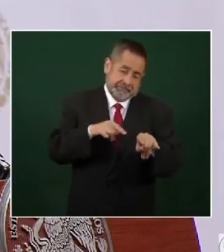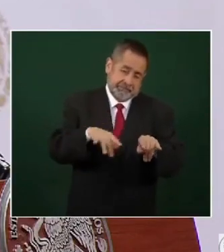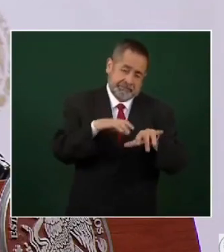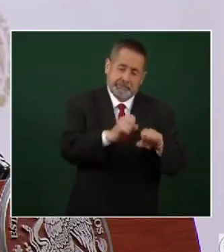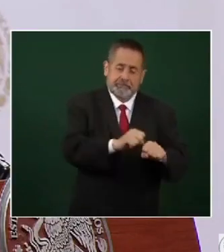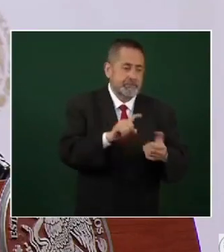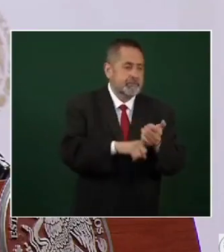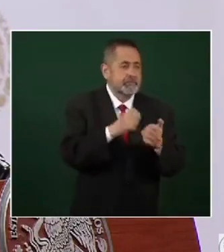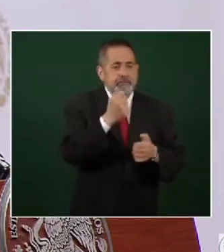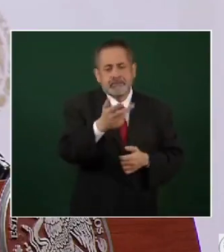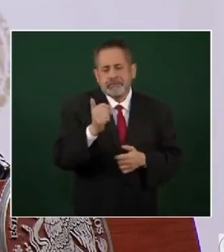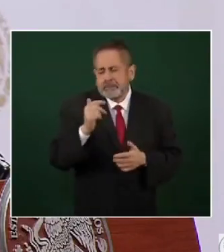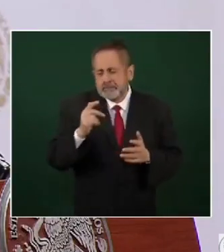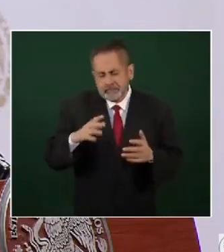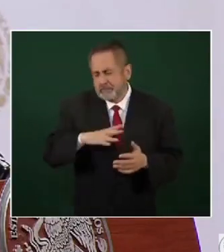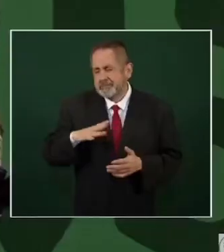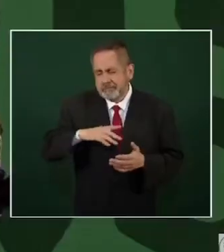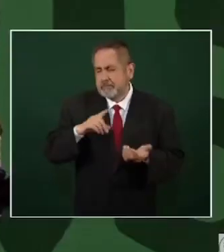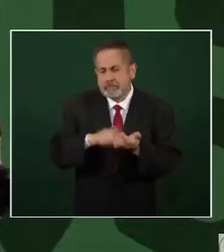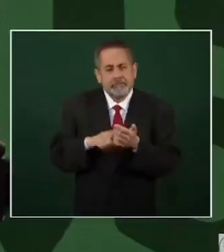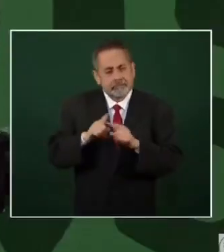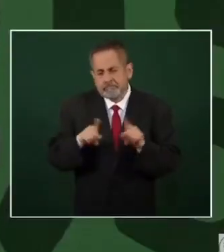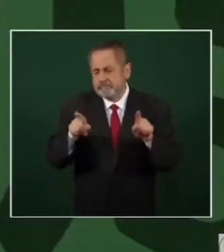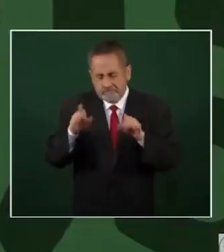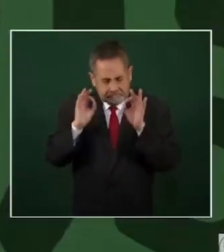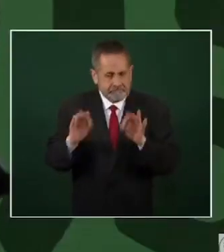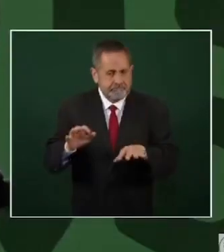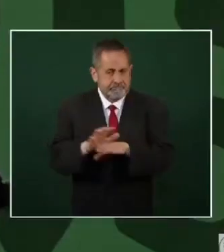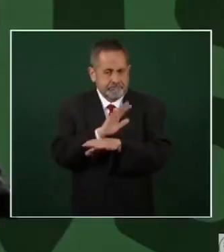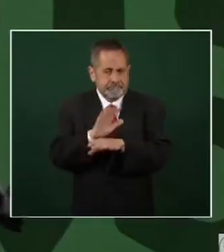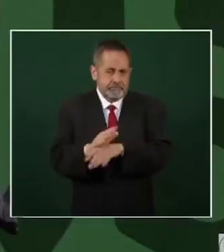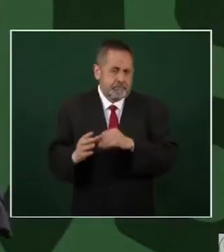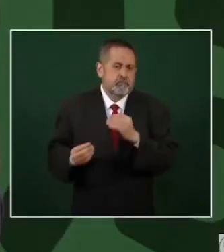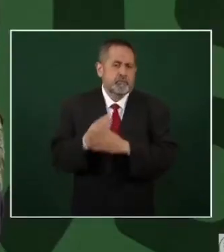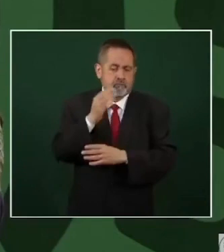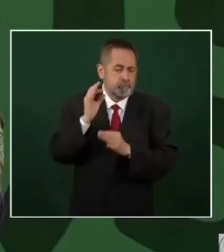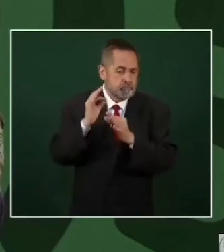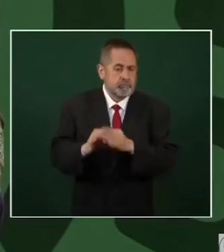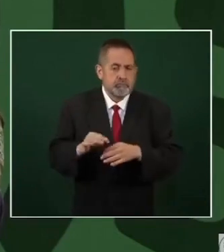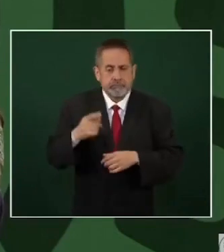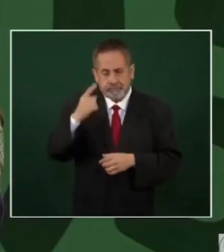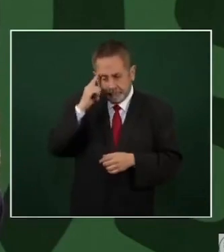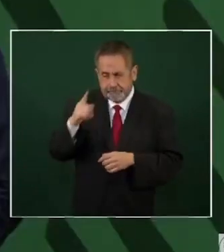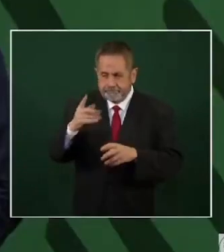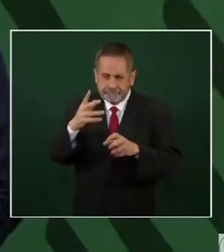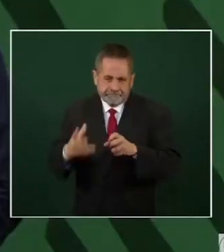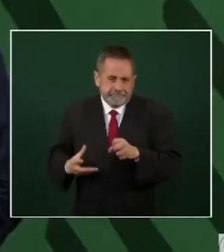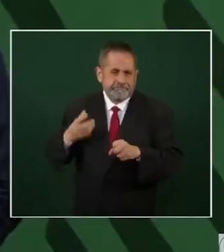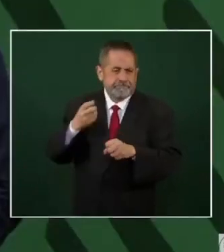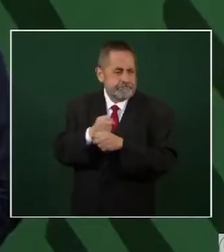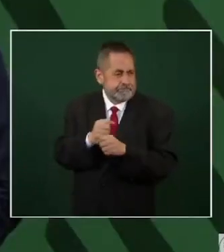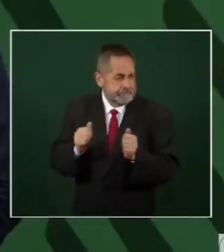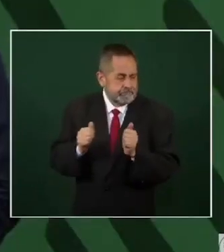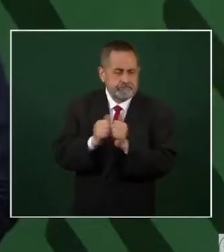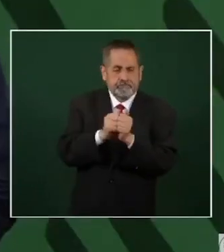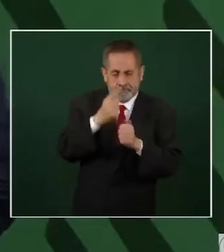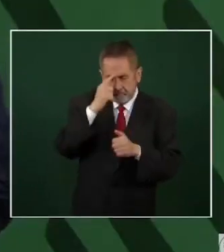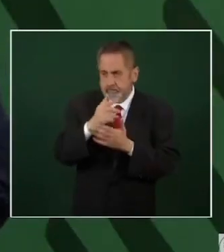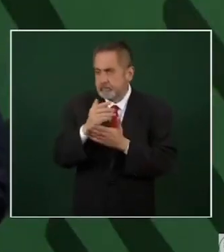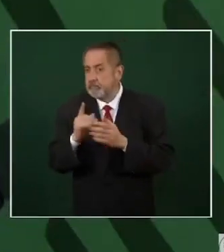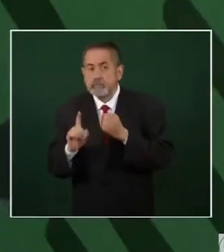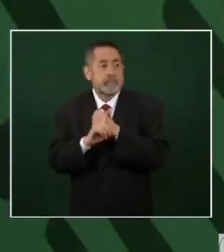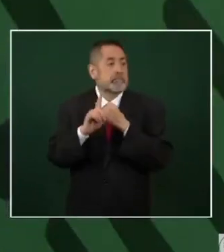se quiso detener o alguna situación, lleva a la otra fuerza para reforzar y evitar que tengamos